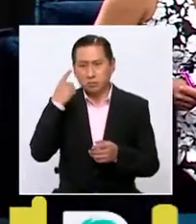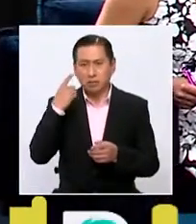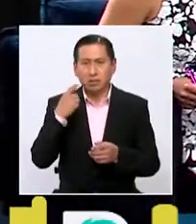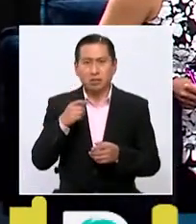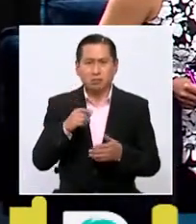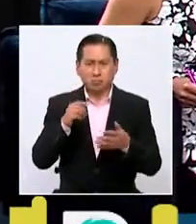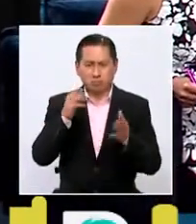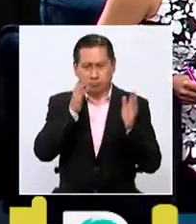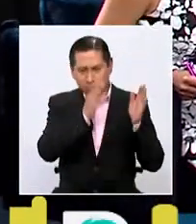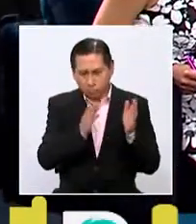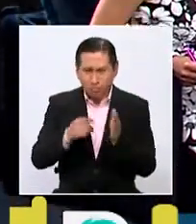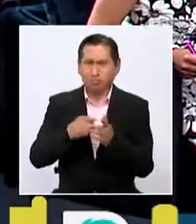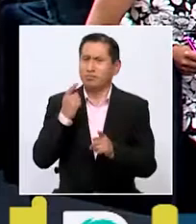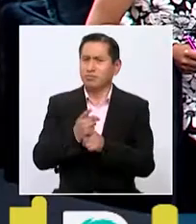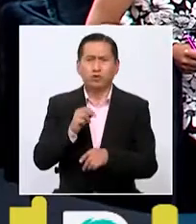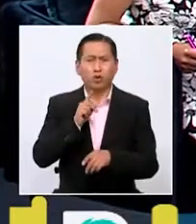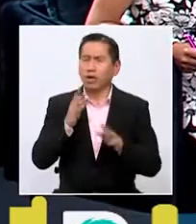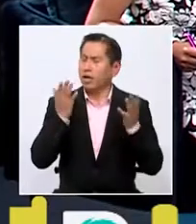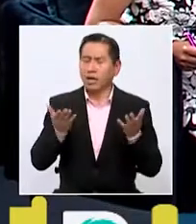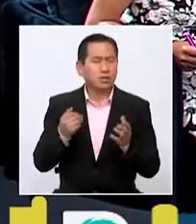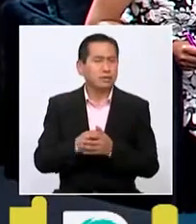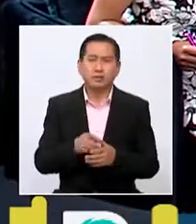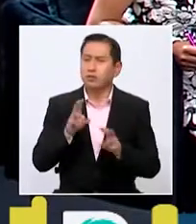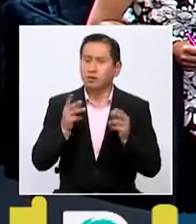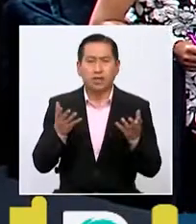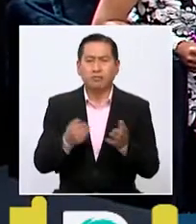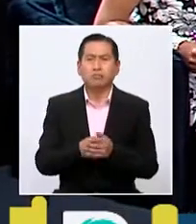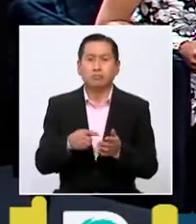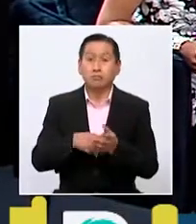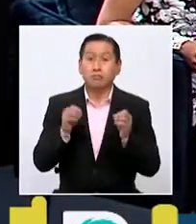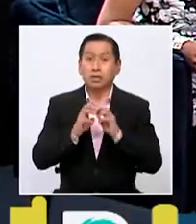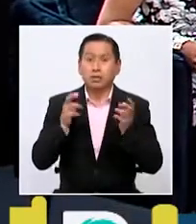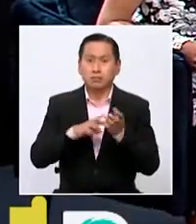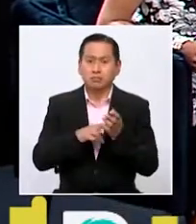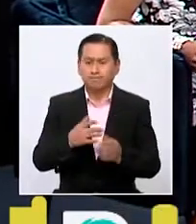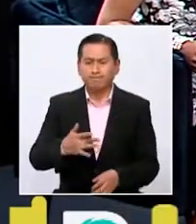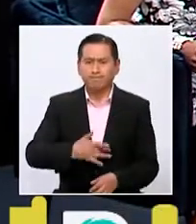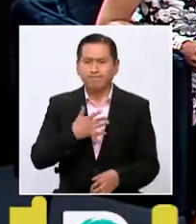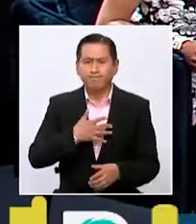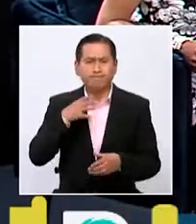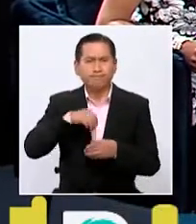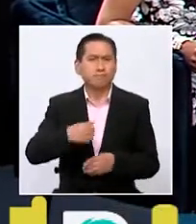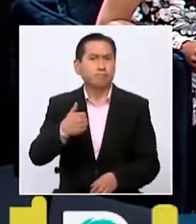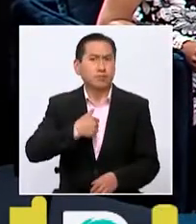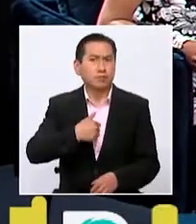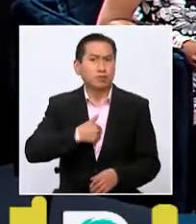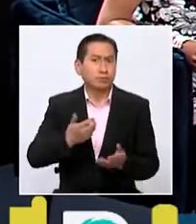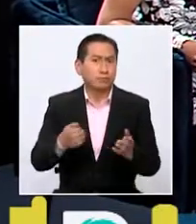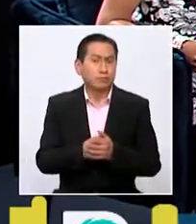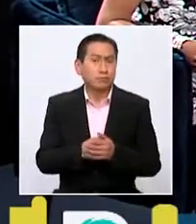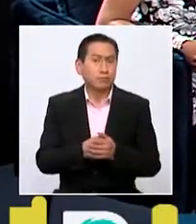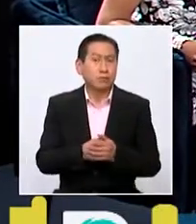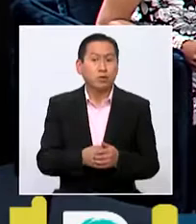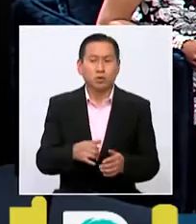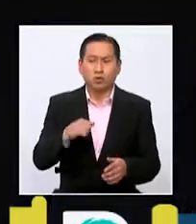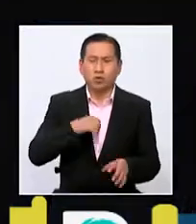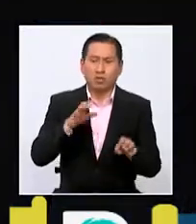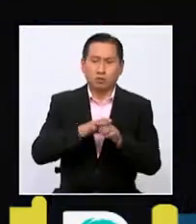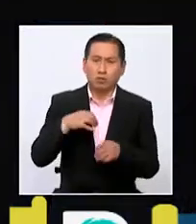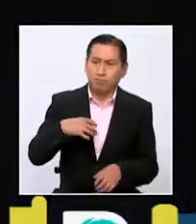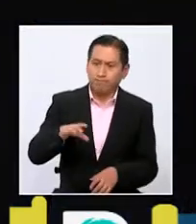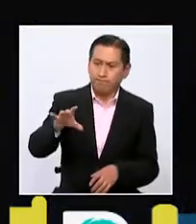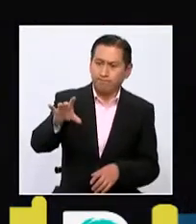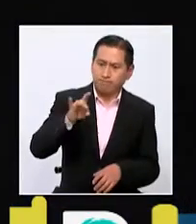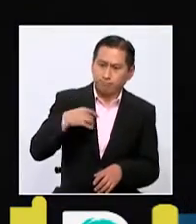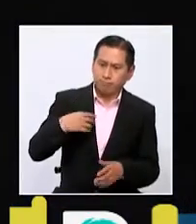fórmula. Realmente predomina lo intuitivo. Y a la hora de yo elegir y aprobar qué